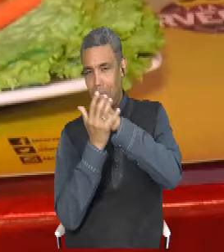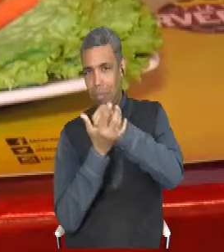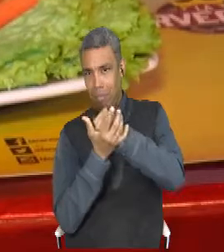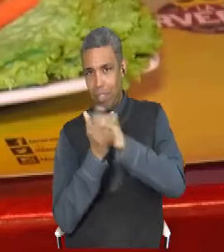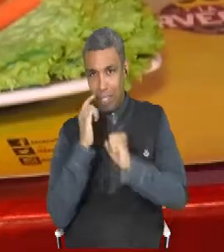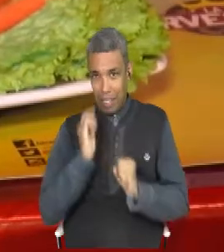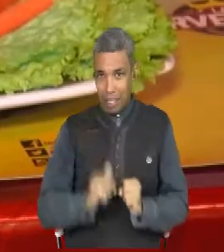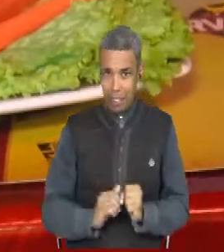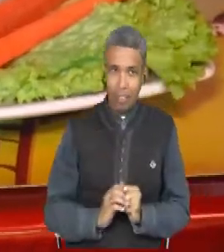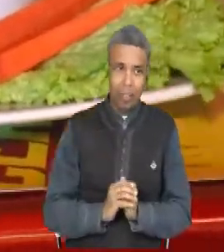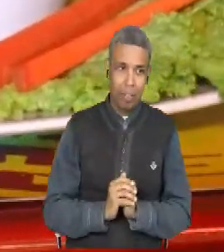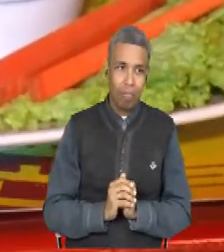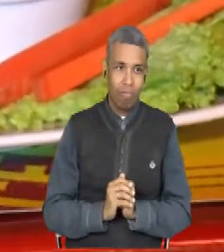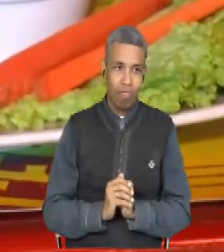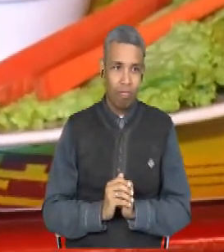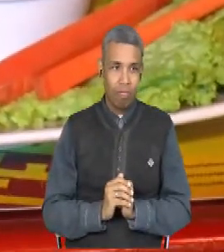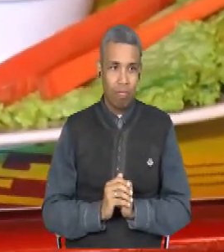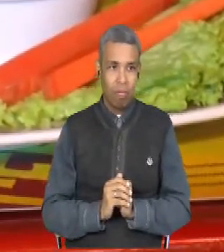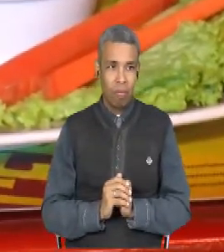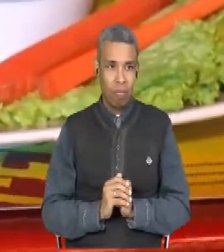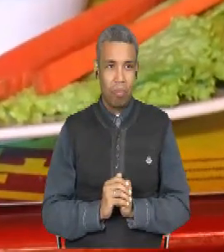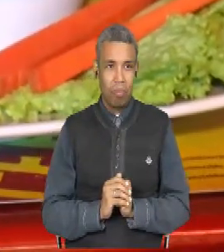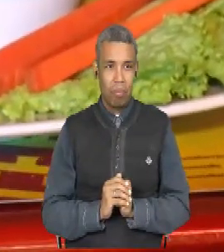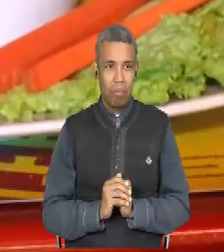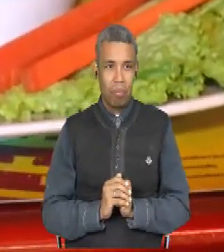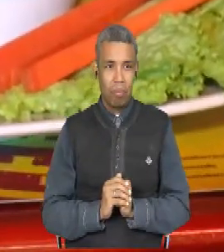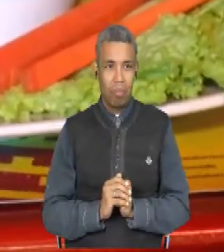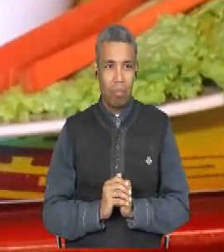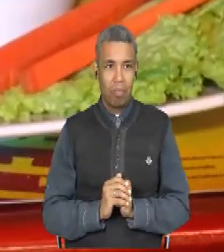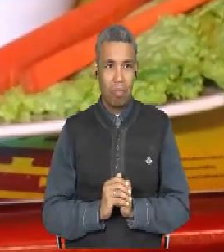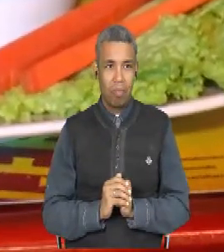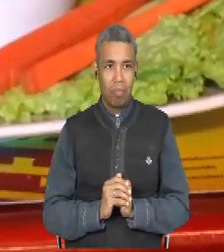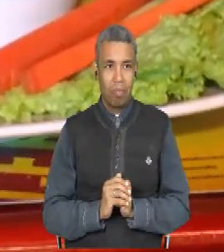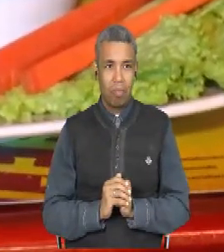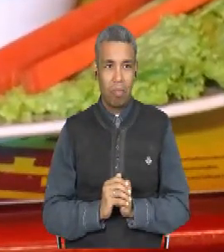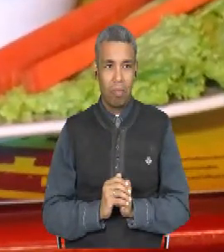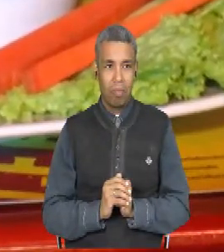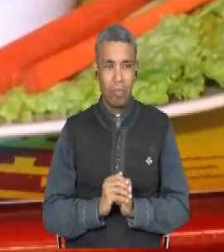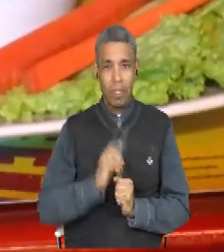Después, entonces, agregamos nuestras costillitas.